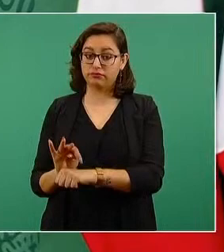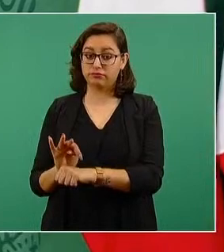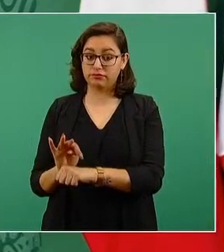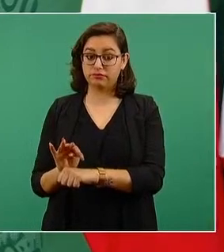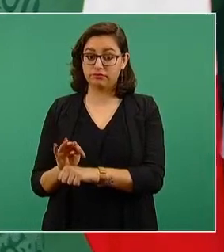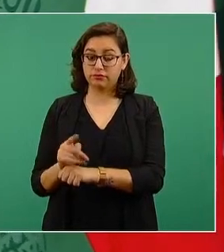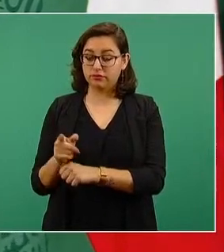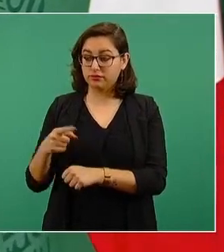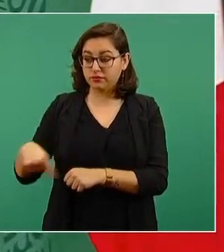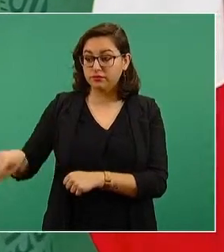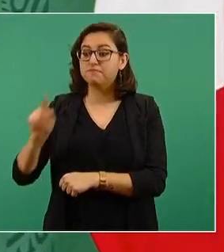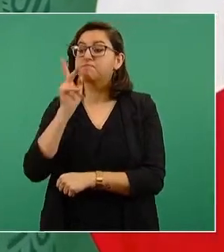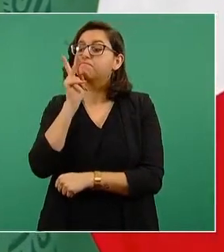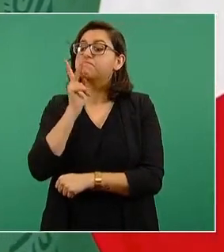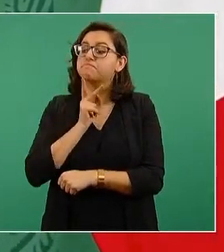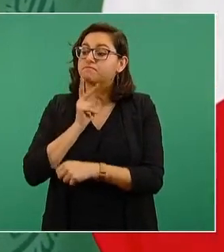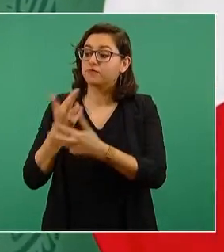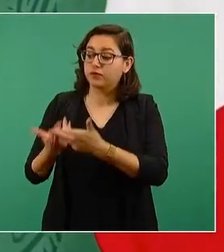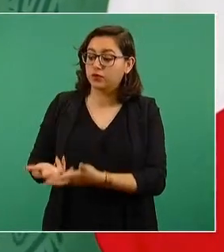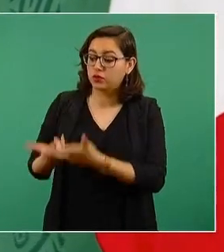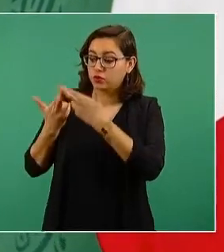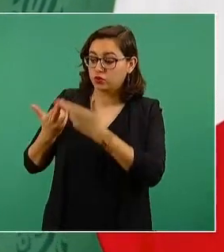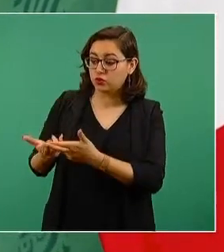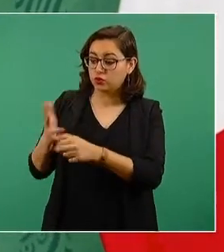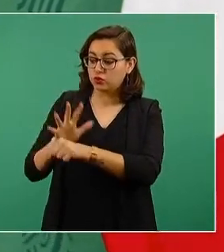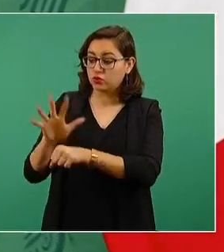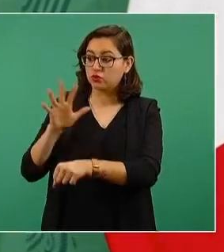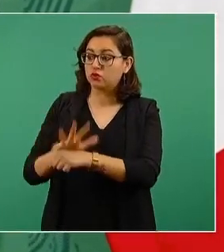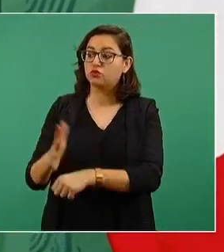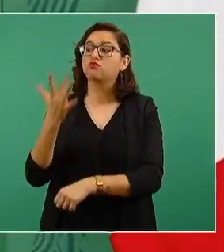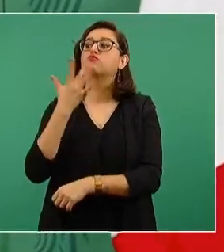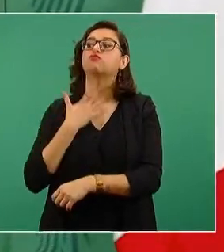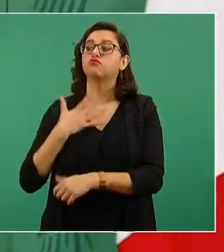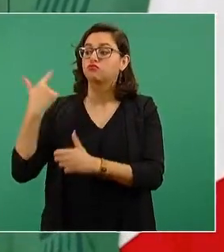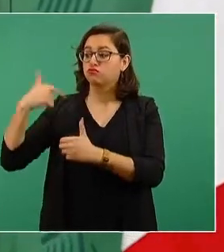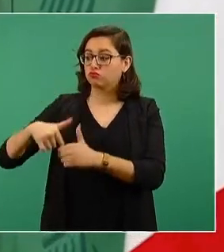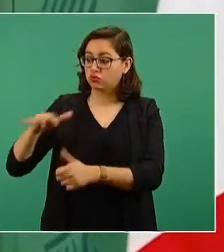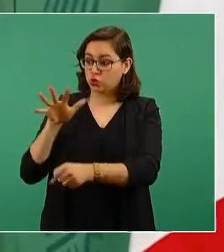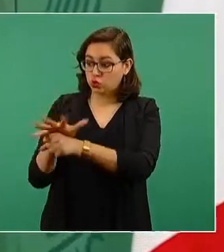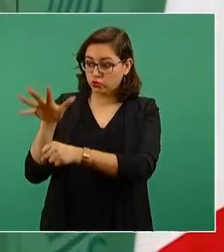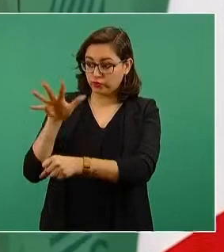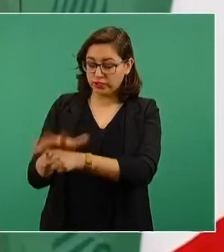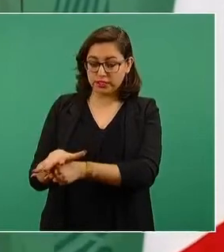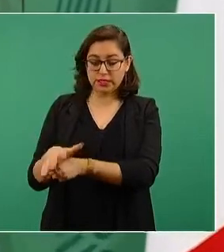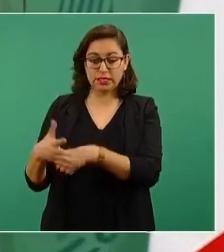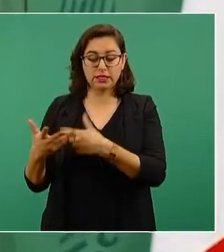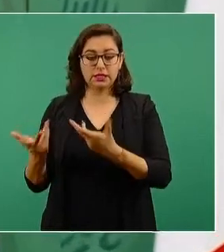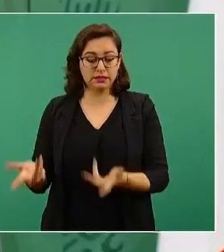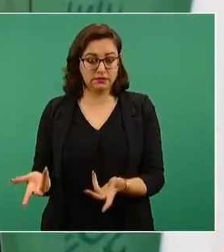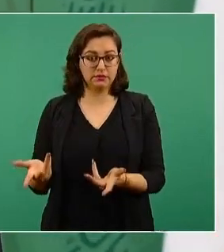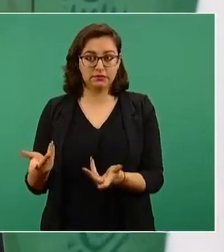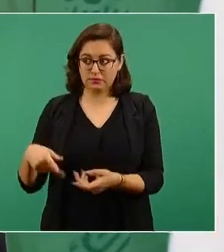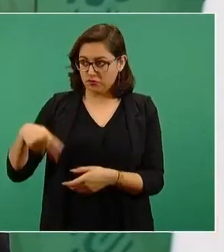el abasto de gasolinas. No podemos estar